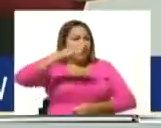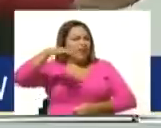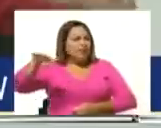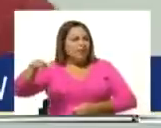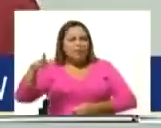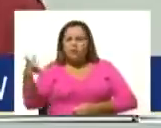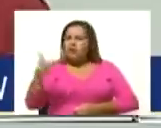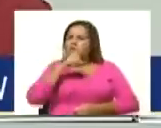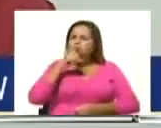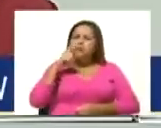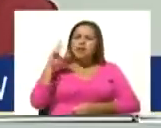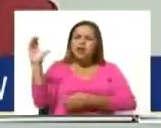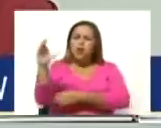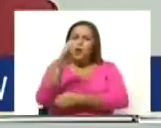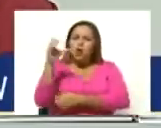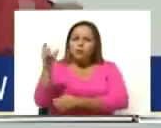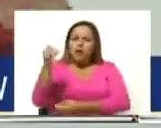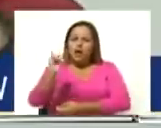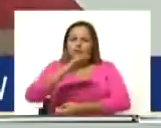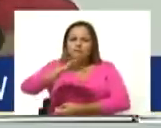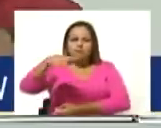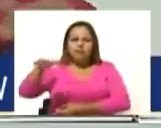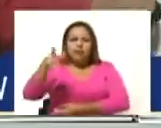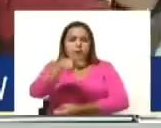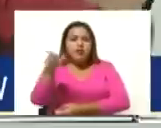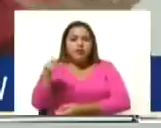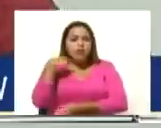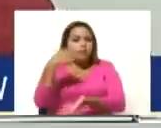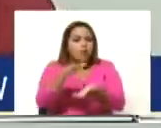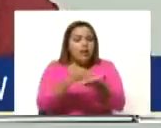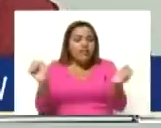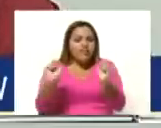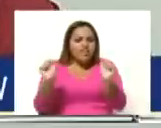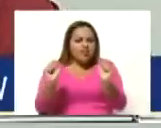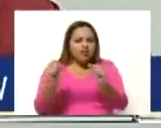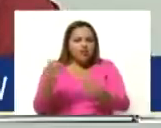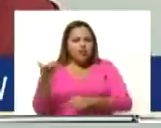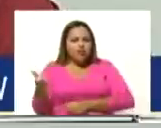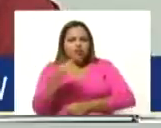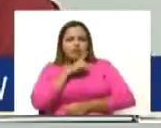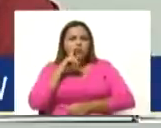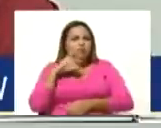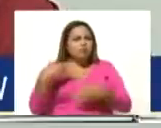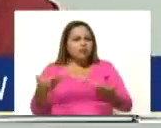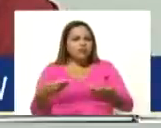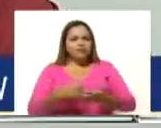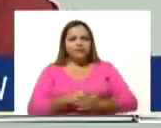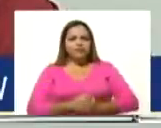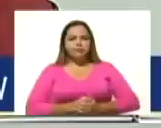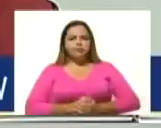este que está en Colombia, que es donde la gente supuestamente se muere de frío? No.